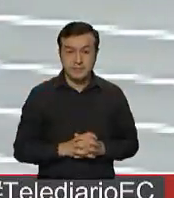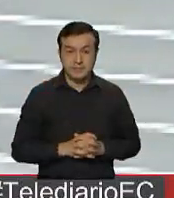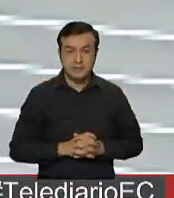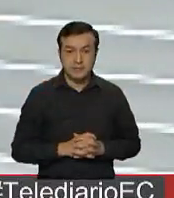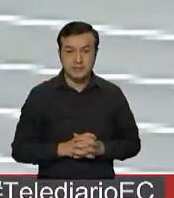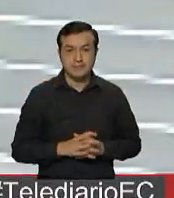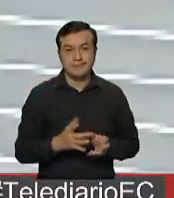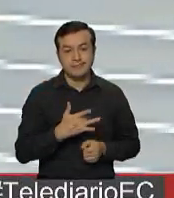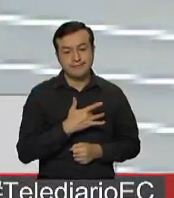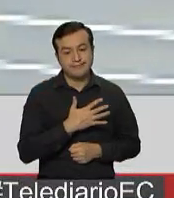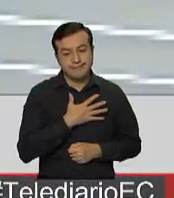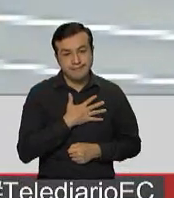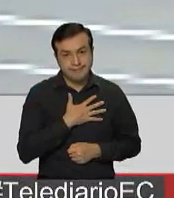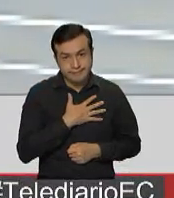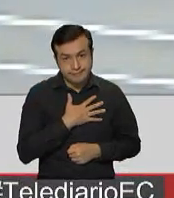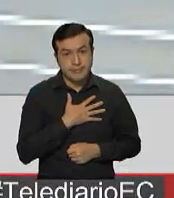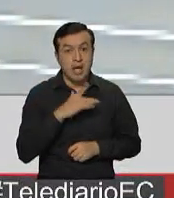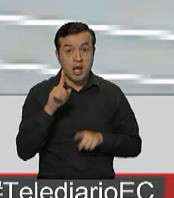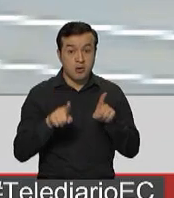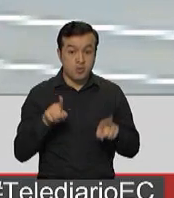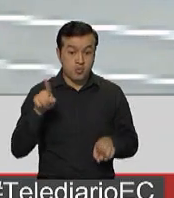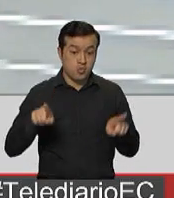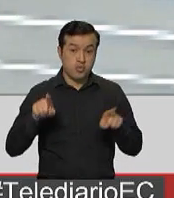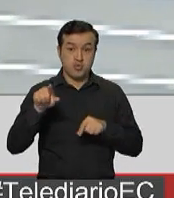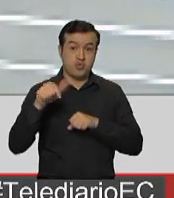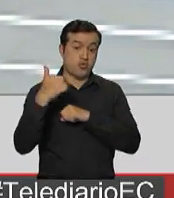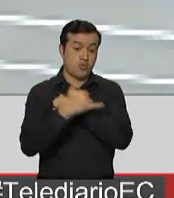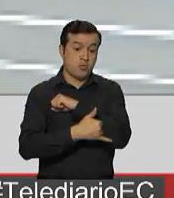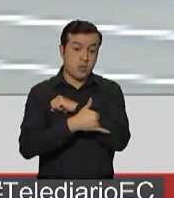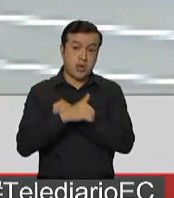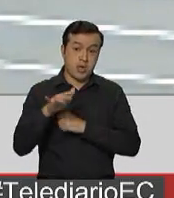Pero lamentablemente en otros países,